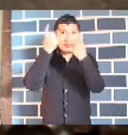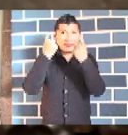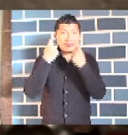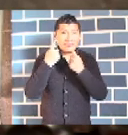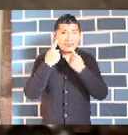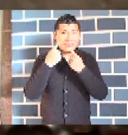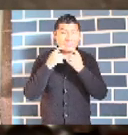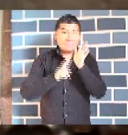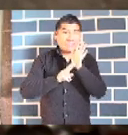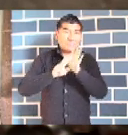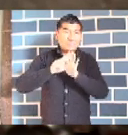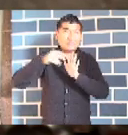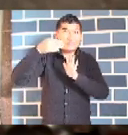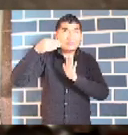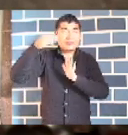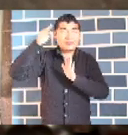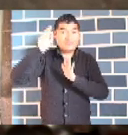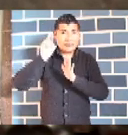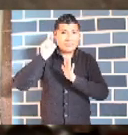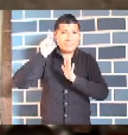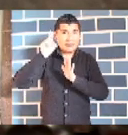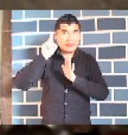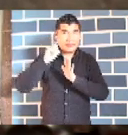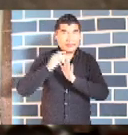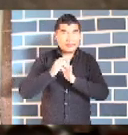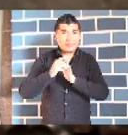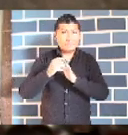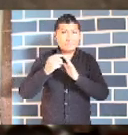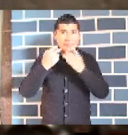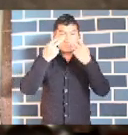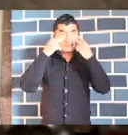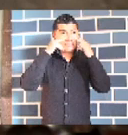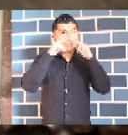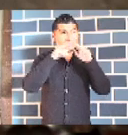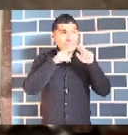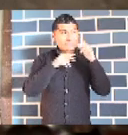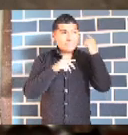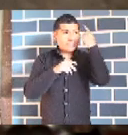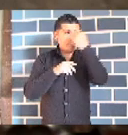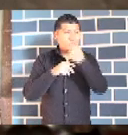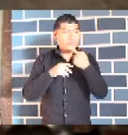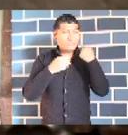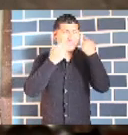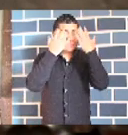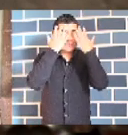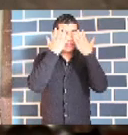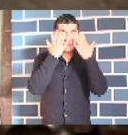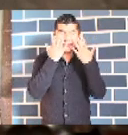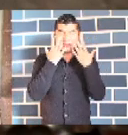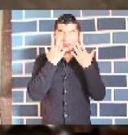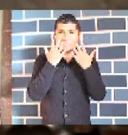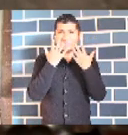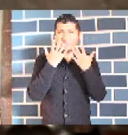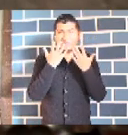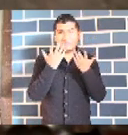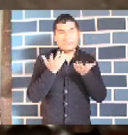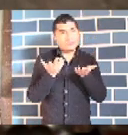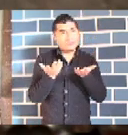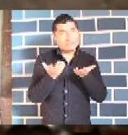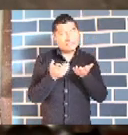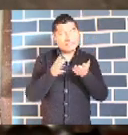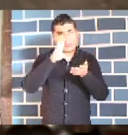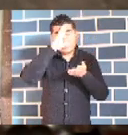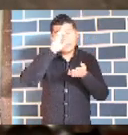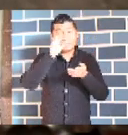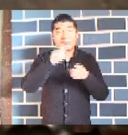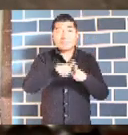por la voluntad de dios mirando los rostros de tristeza de los